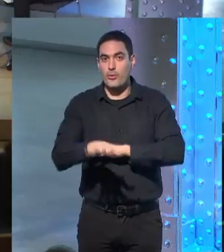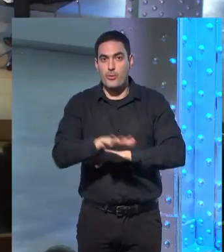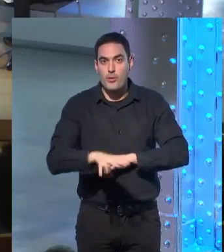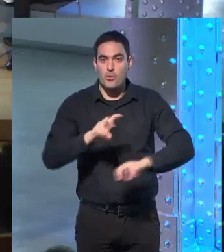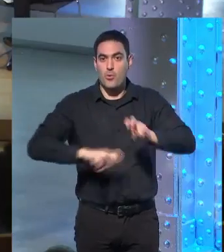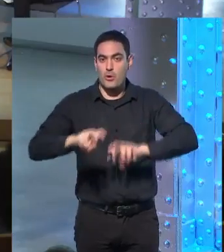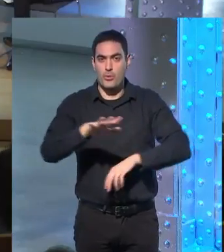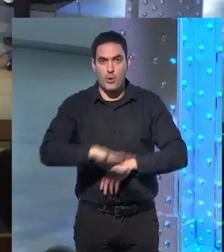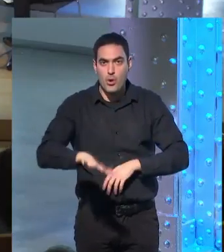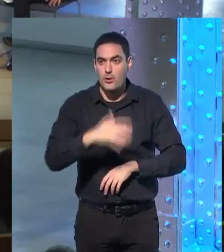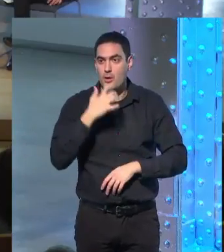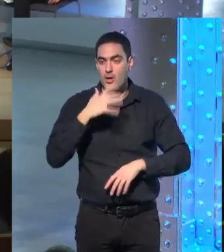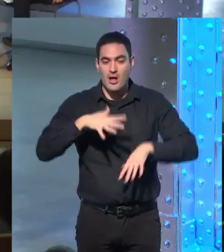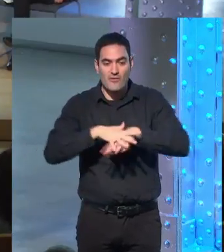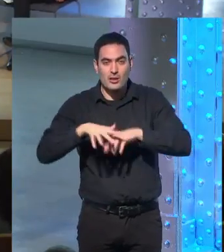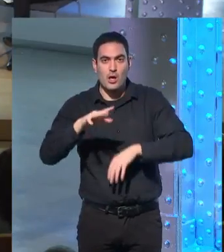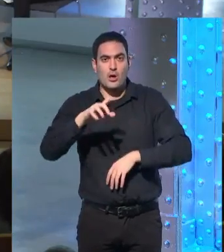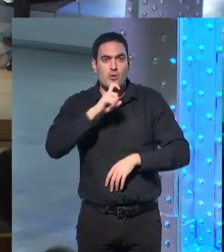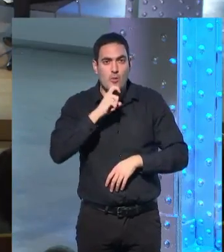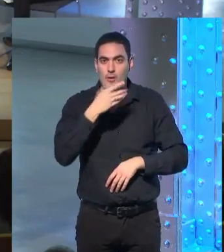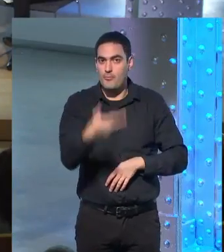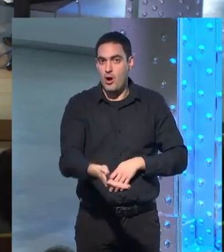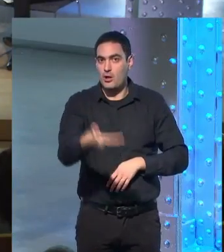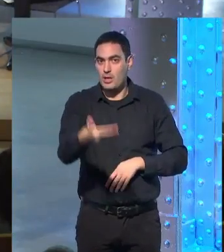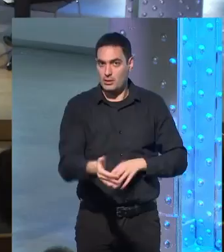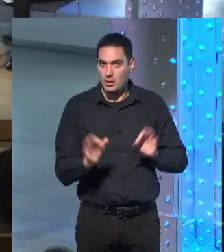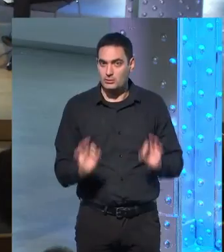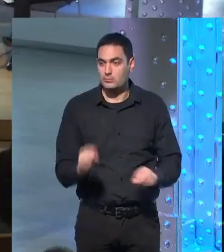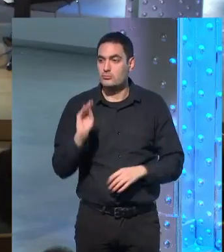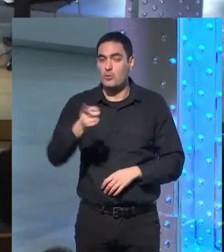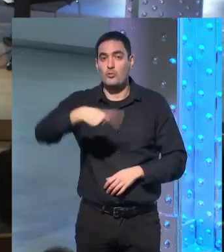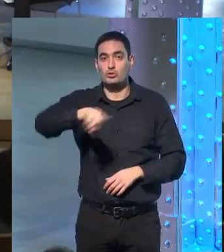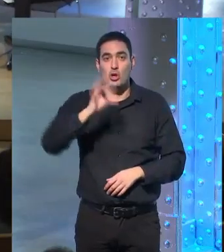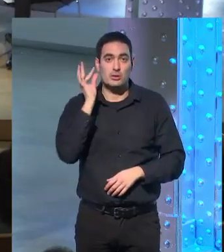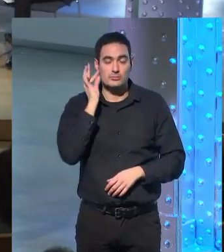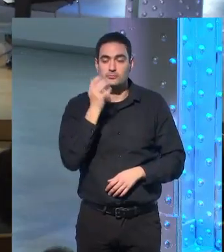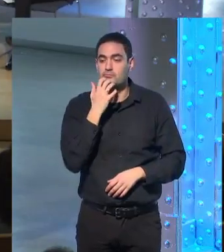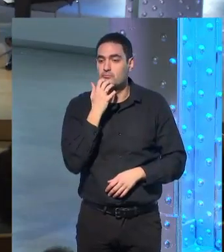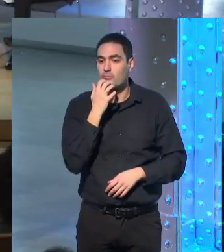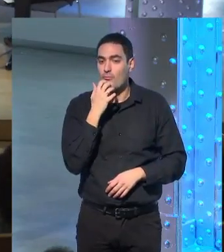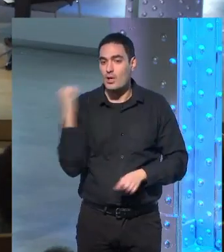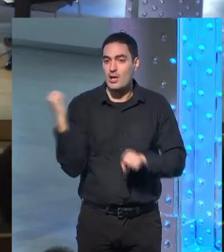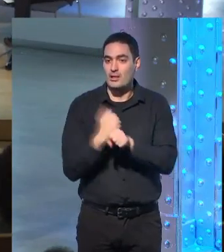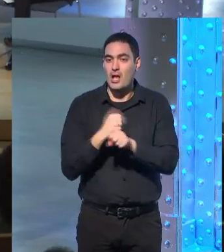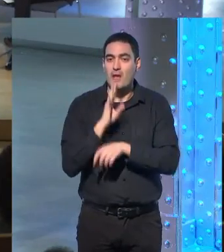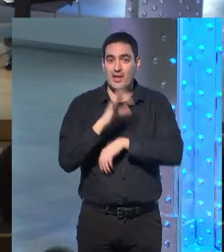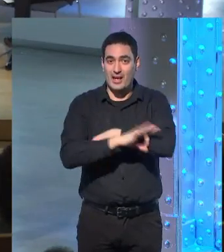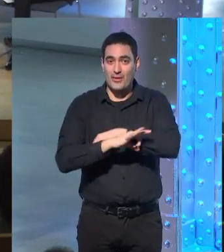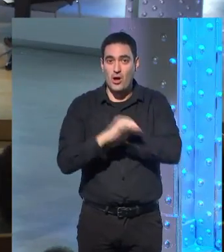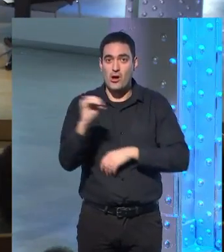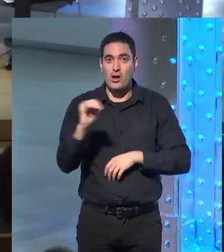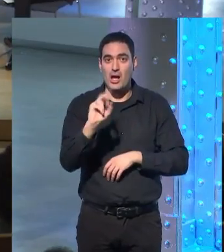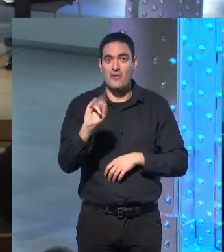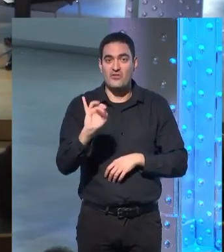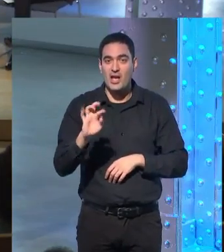vas a buscar? ¿Cómo vas a filtrar? Eso es lo realmente importante, ¿no? Vosotras, cuando os mandan tareas, como dice Javier,